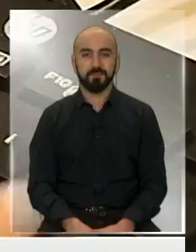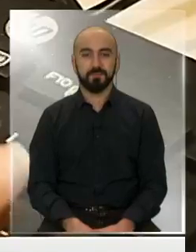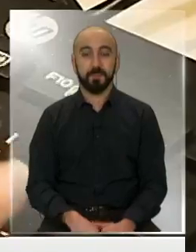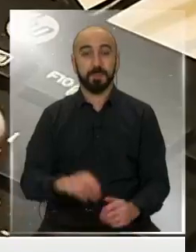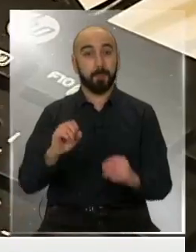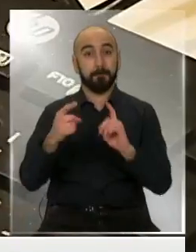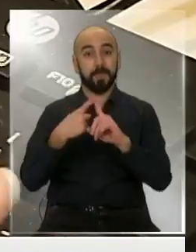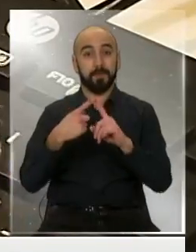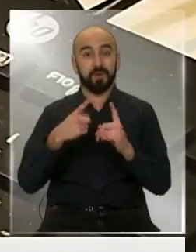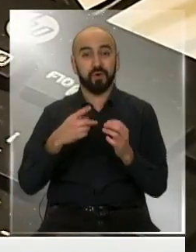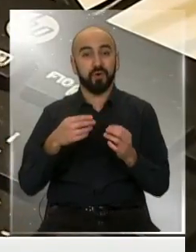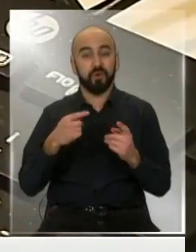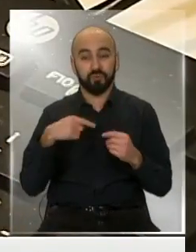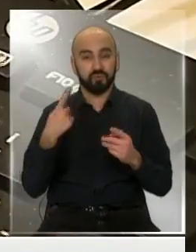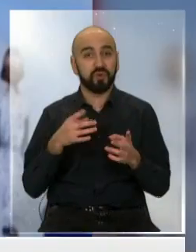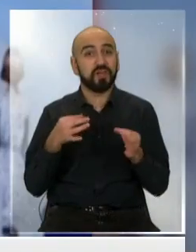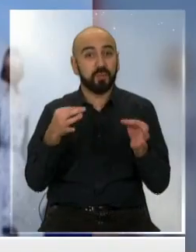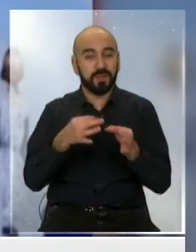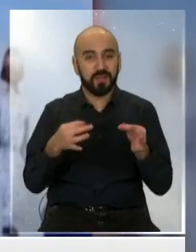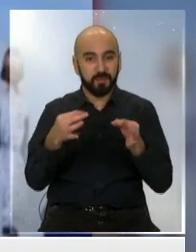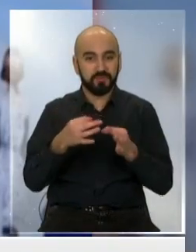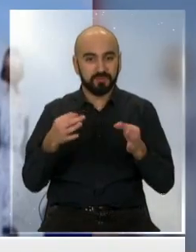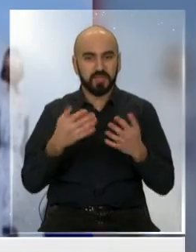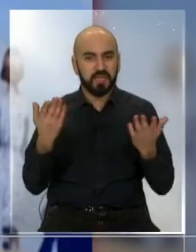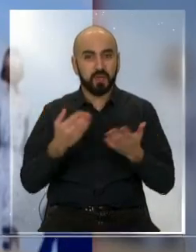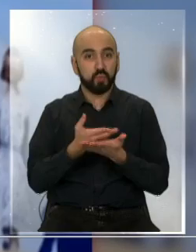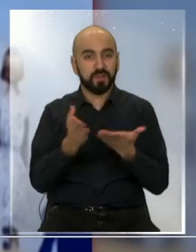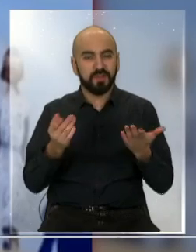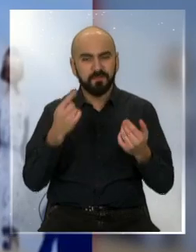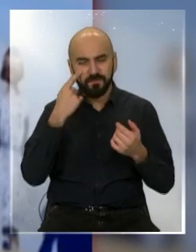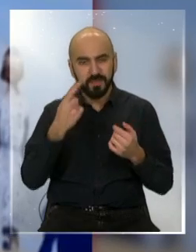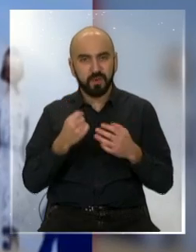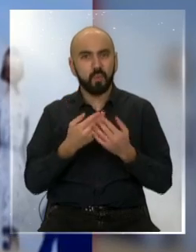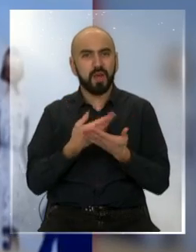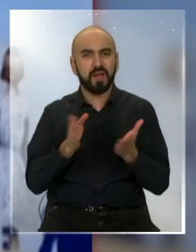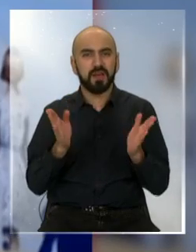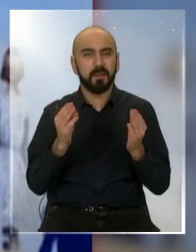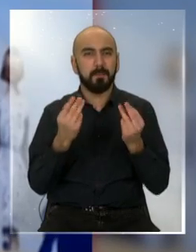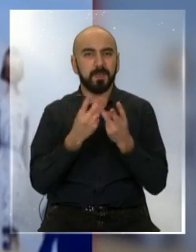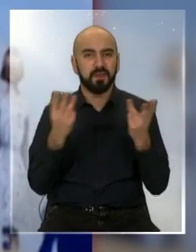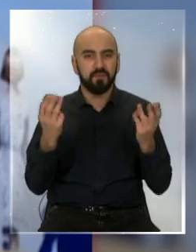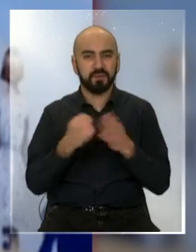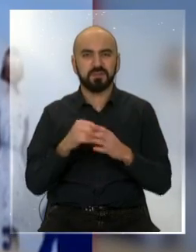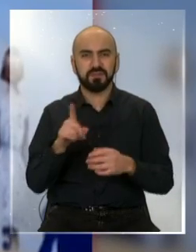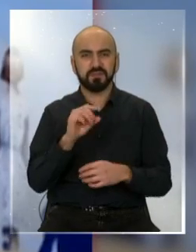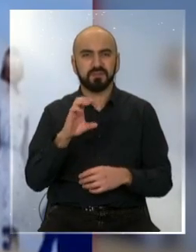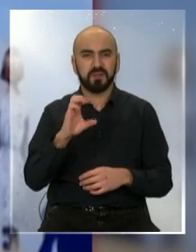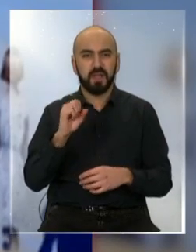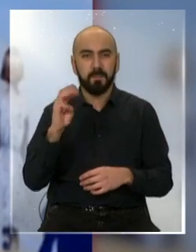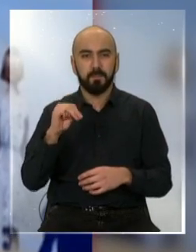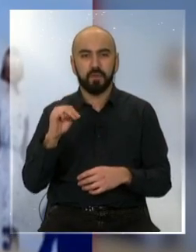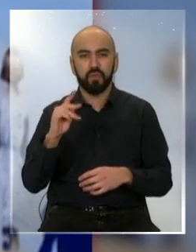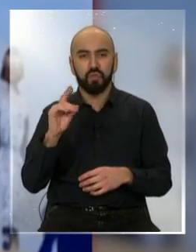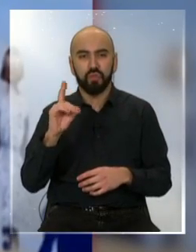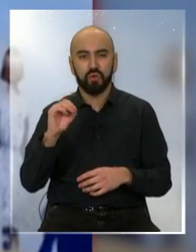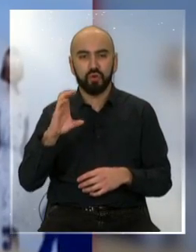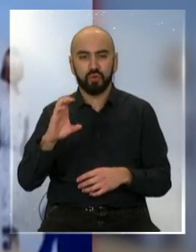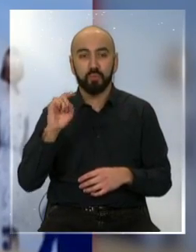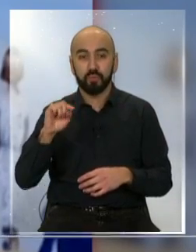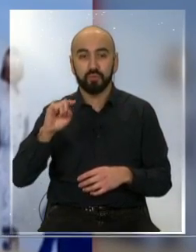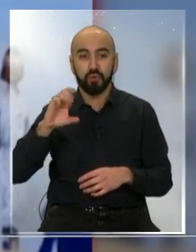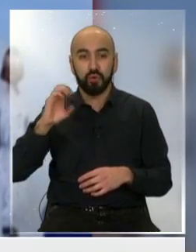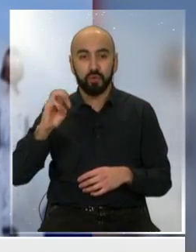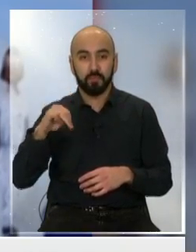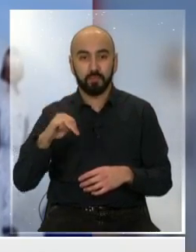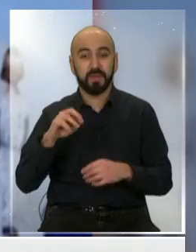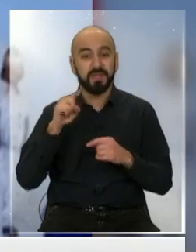Primero, recomendamos siempre a nuestros usuarios que revisen cualquier página en una página que se llama scamdoc.com. ScamDoc.com te